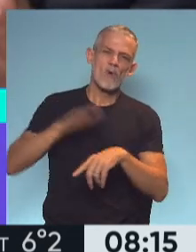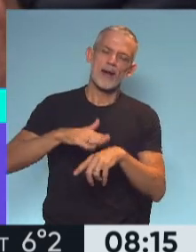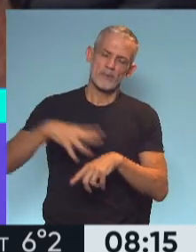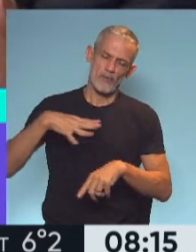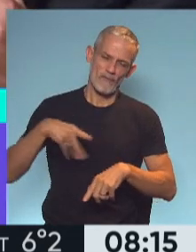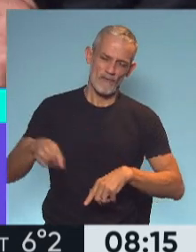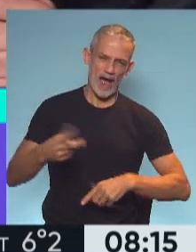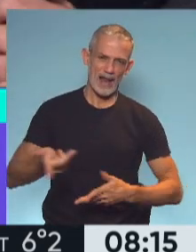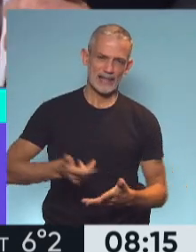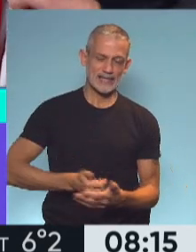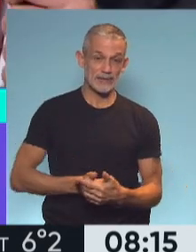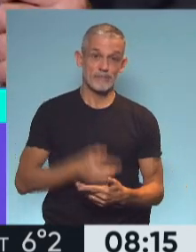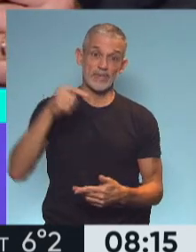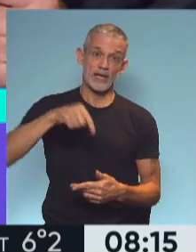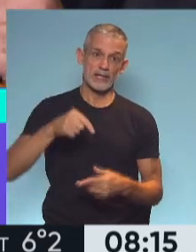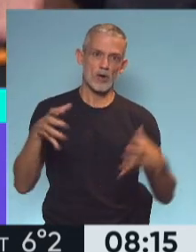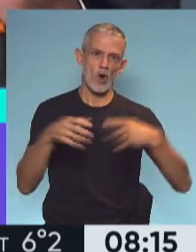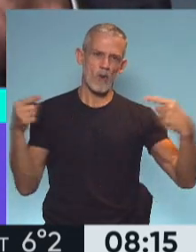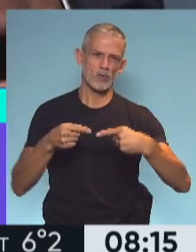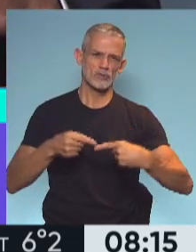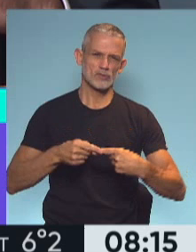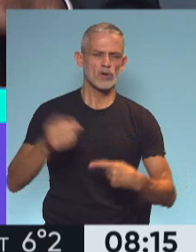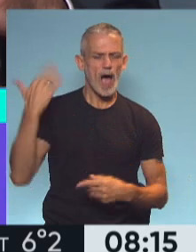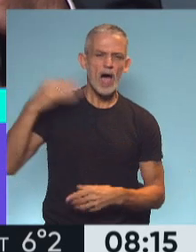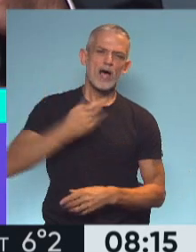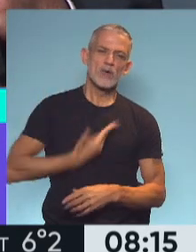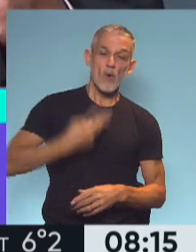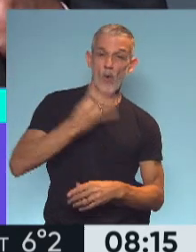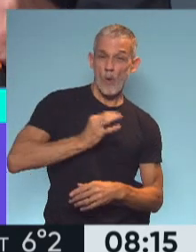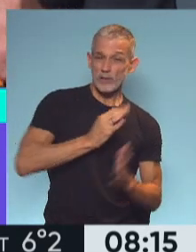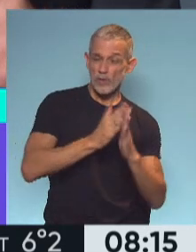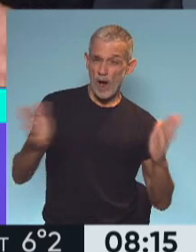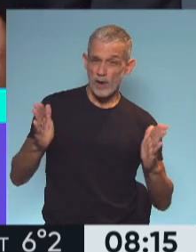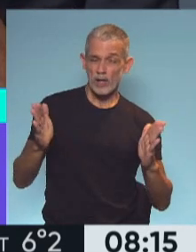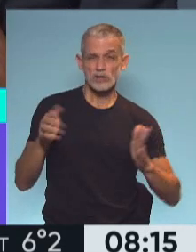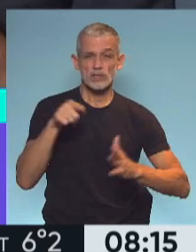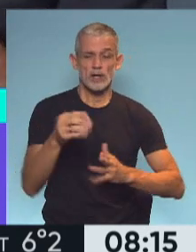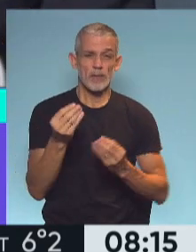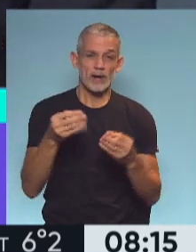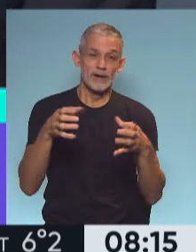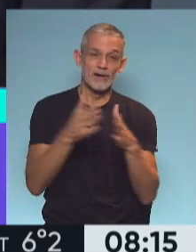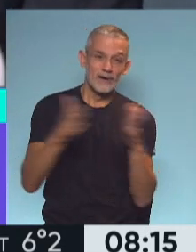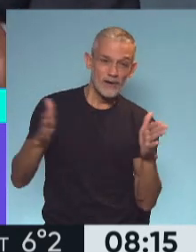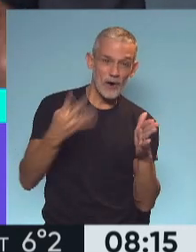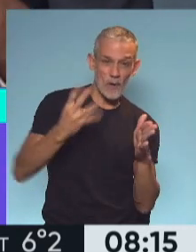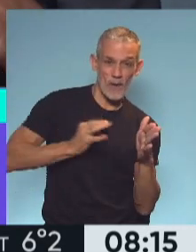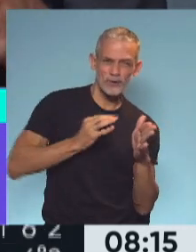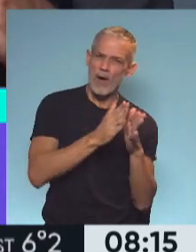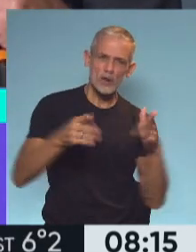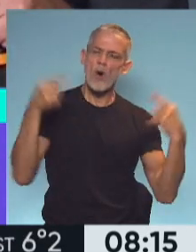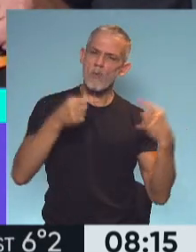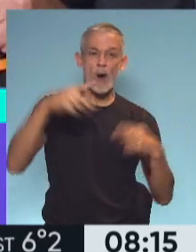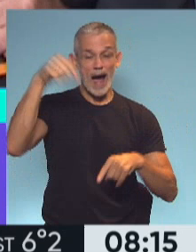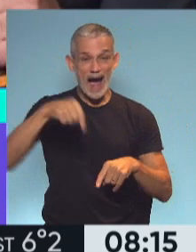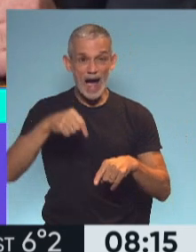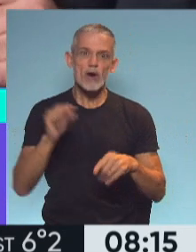irresponsables que hoy están en la oposición, ¿no? Fueron irresponsables durante 4 años en el manejo de la Argentina, del gobierno, y ahora